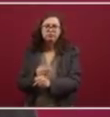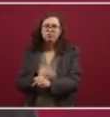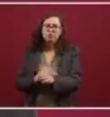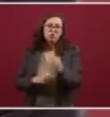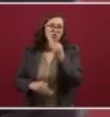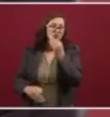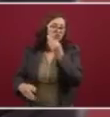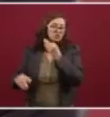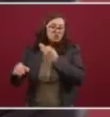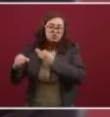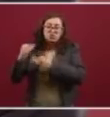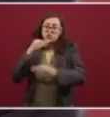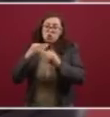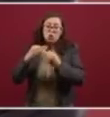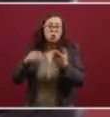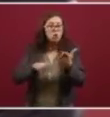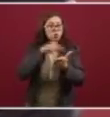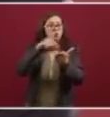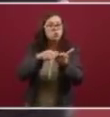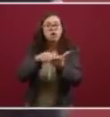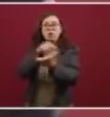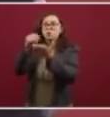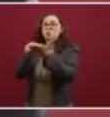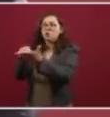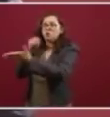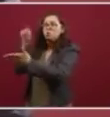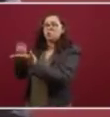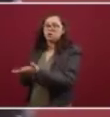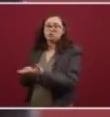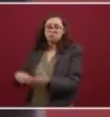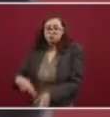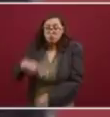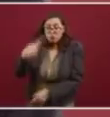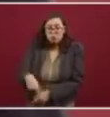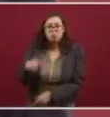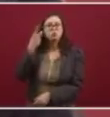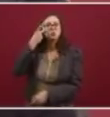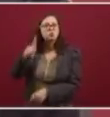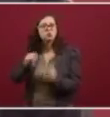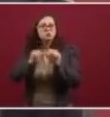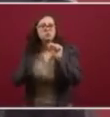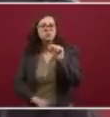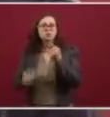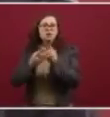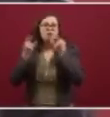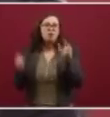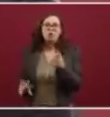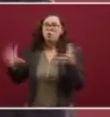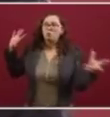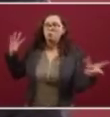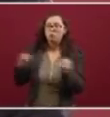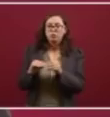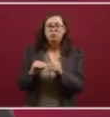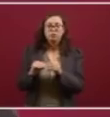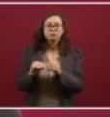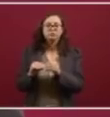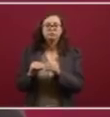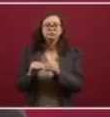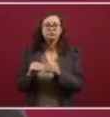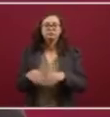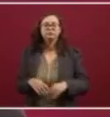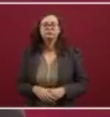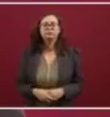todos estos centros que son patrimonio histórico del